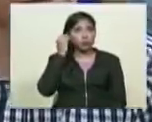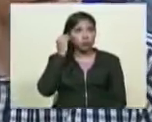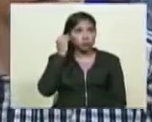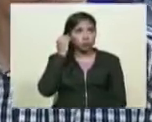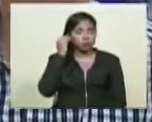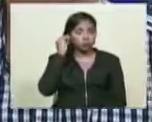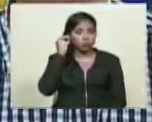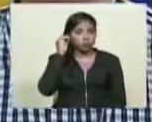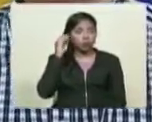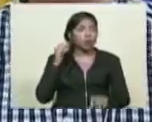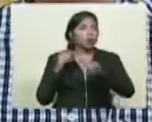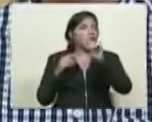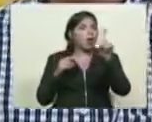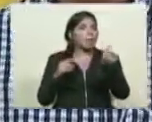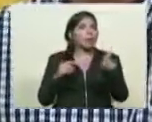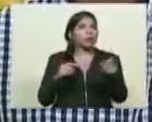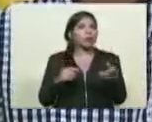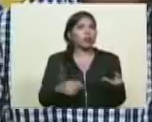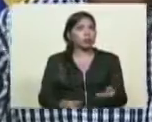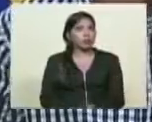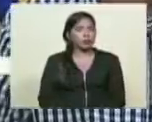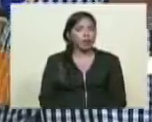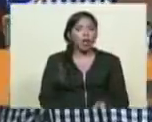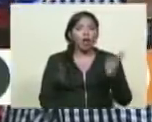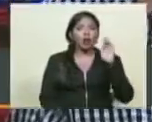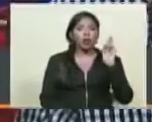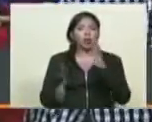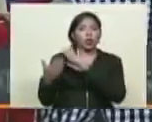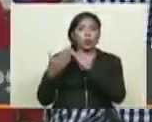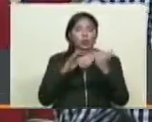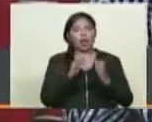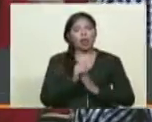Siguiente pregunta, Jesús Rodríguez, de la radio comunitaria Líder.